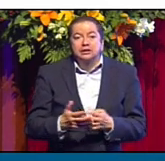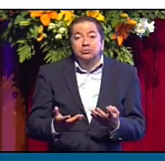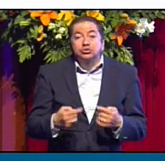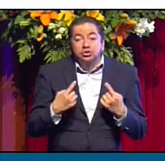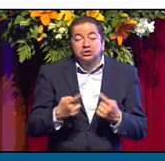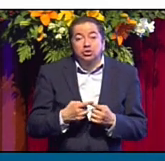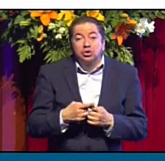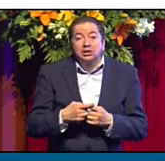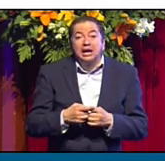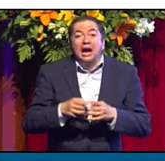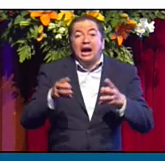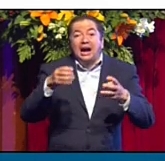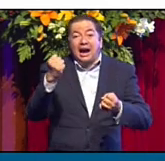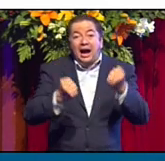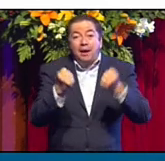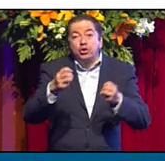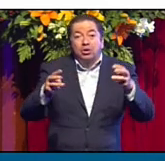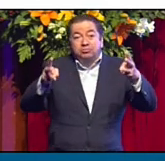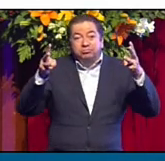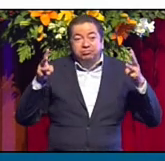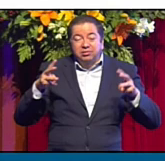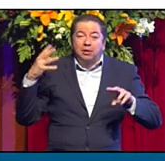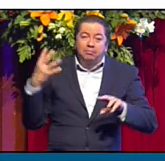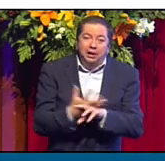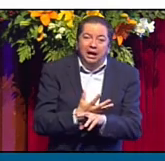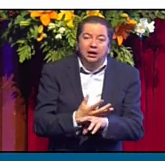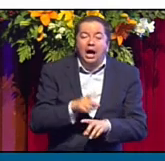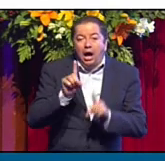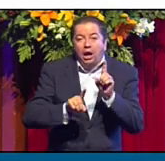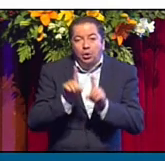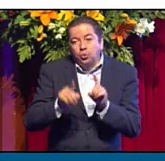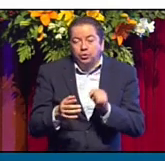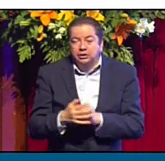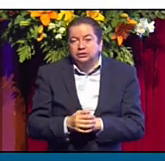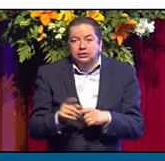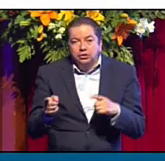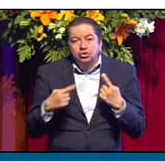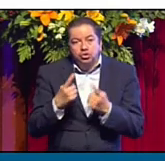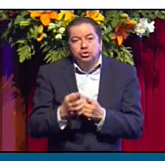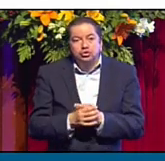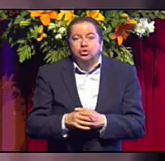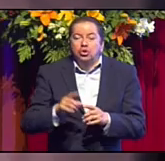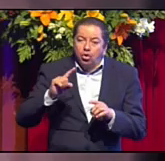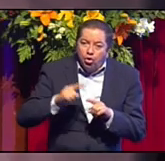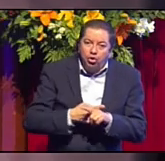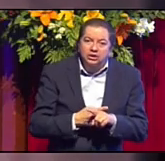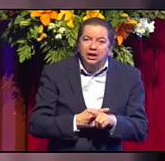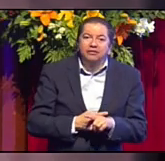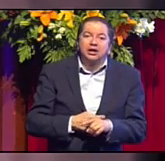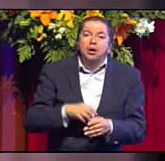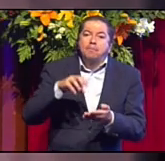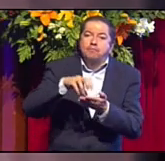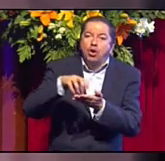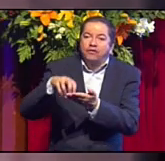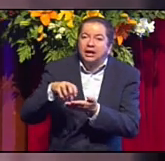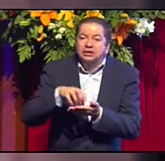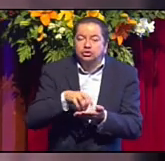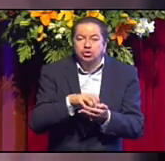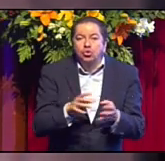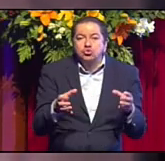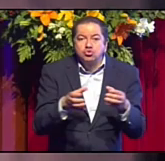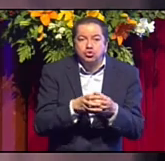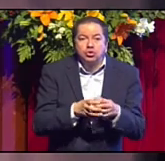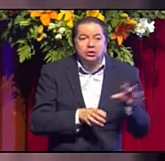perder los camiones, pero aquí el segundo semestre vamos a volver a retomar esta iniciativa de pasar por todas nuestras poblaciones y juntas de vecinos